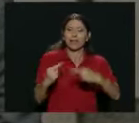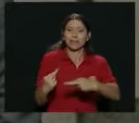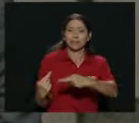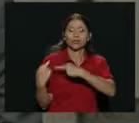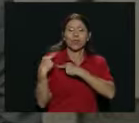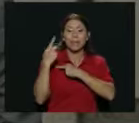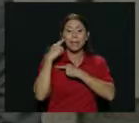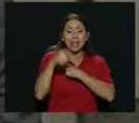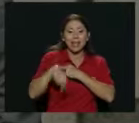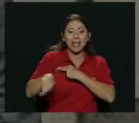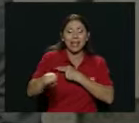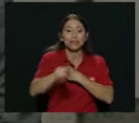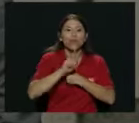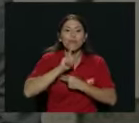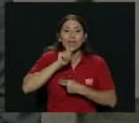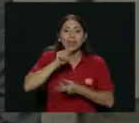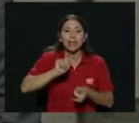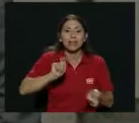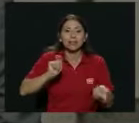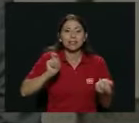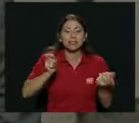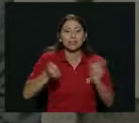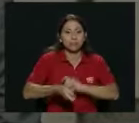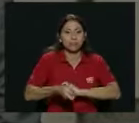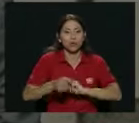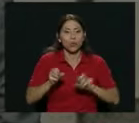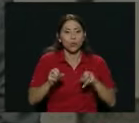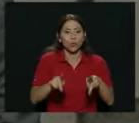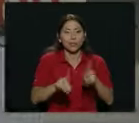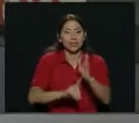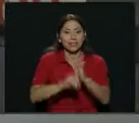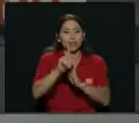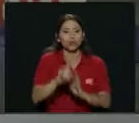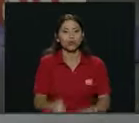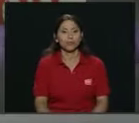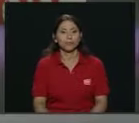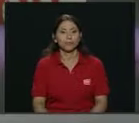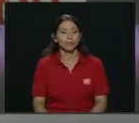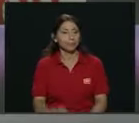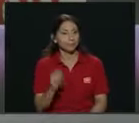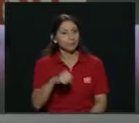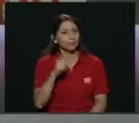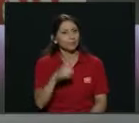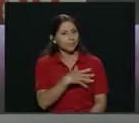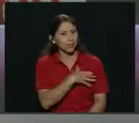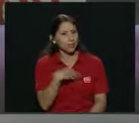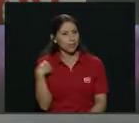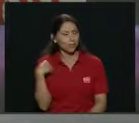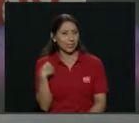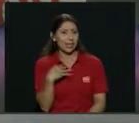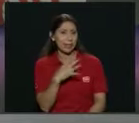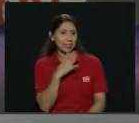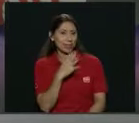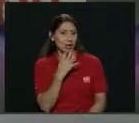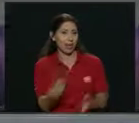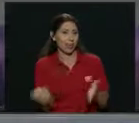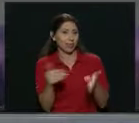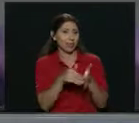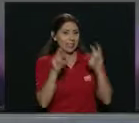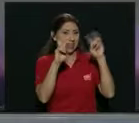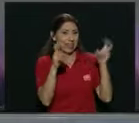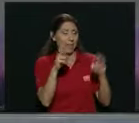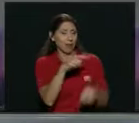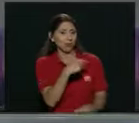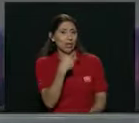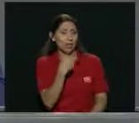para convertirlo en verdaderas oportunidades de desarrollo. Sí, Roxana, me gustaría retomar el tema que usted mencionó brevemente al inicio,